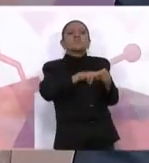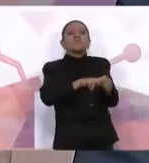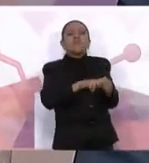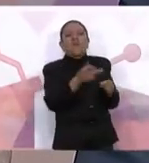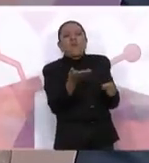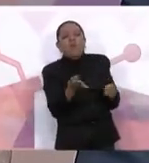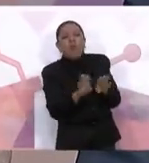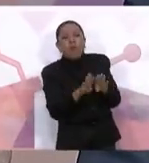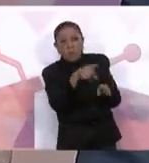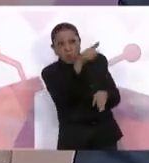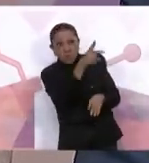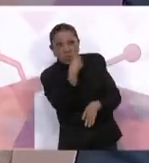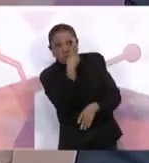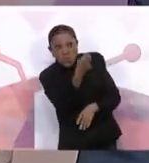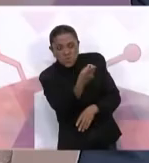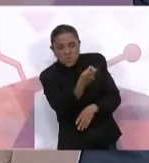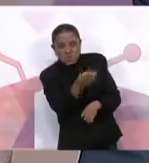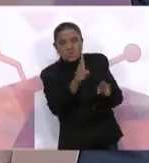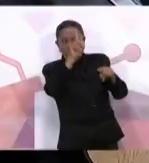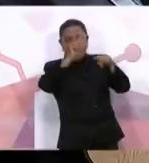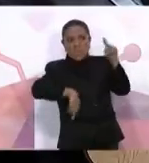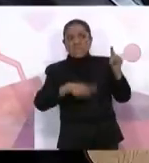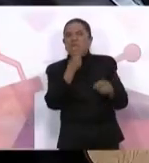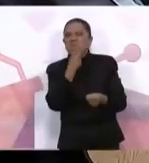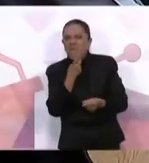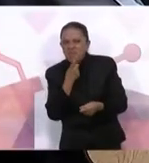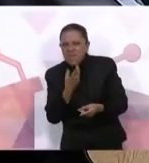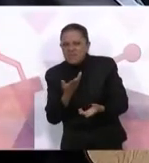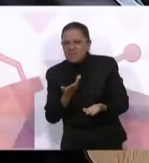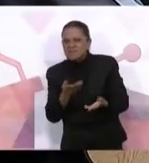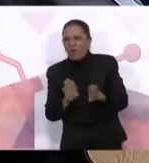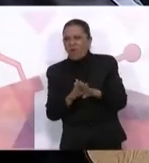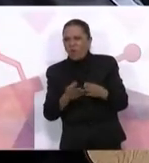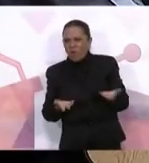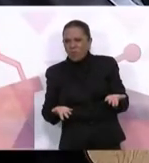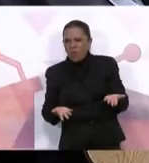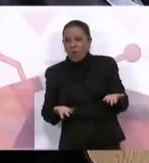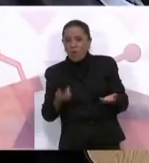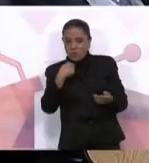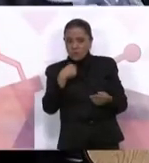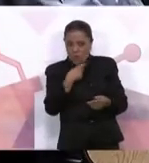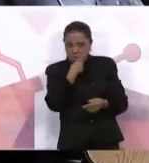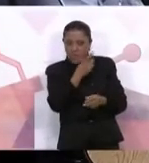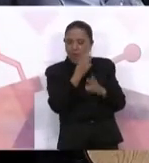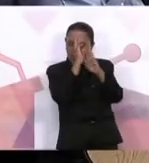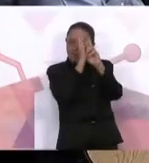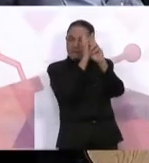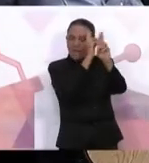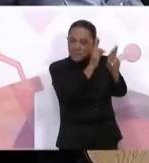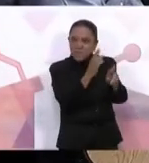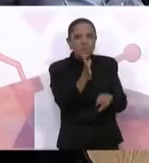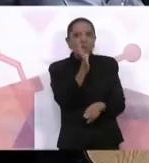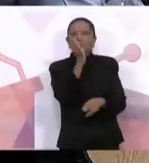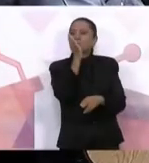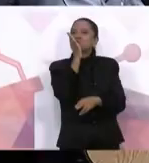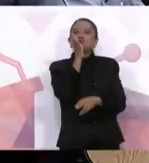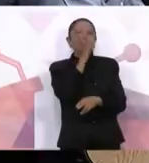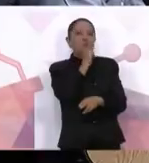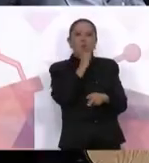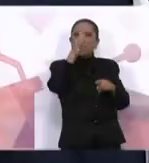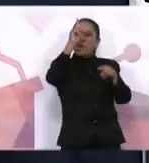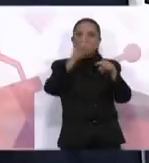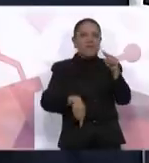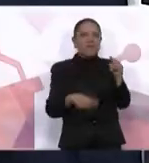como la erradicación de la diabetes que lo diré con mucho respeto no se pueden erradicar la diabetes pero sí se puede